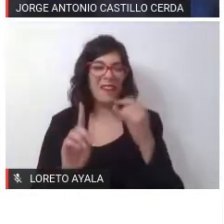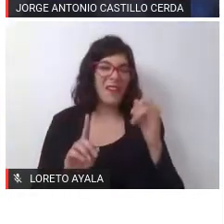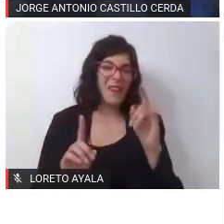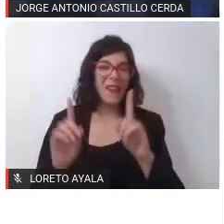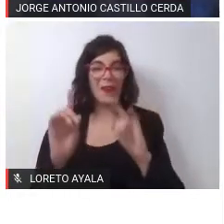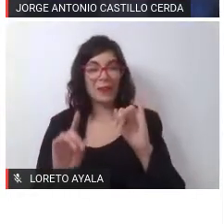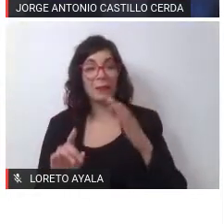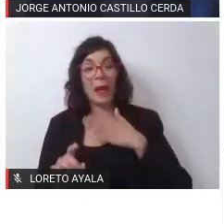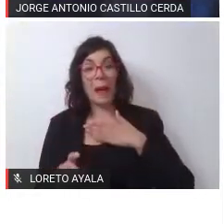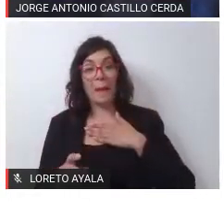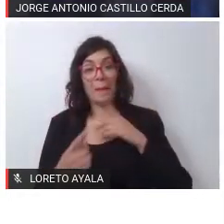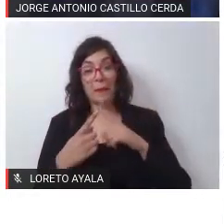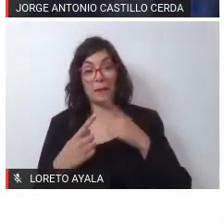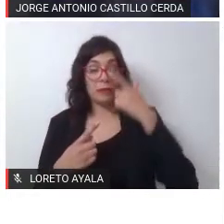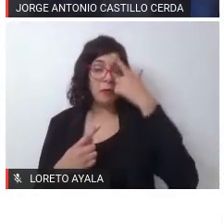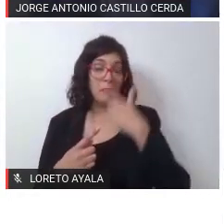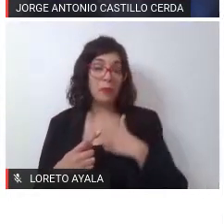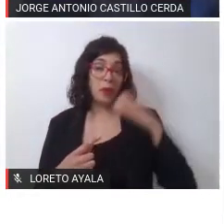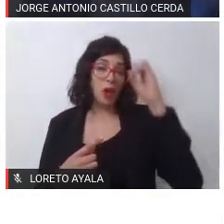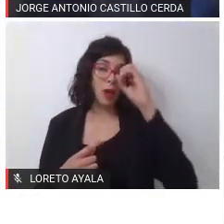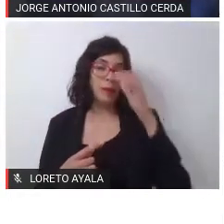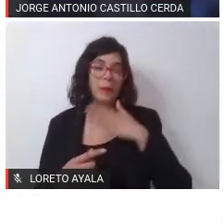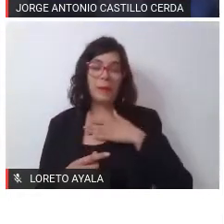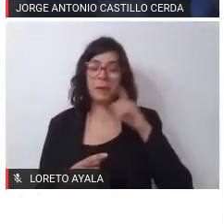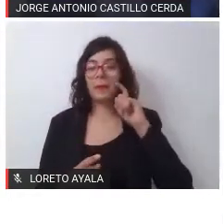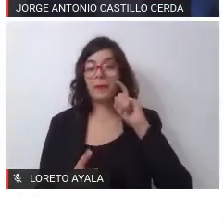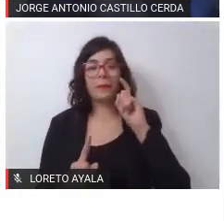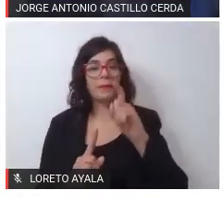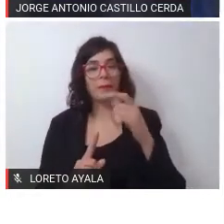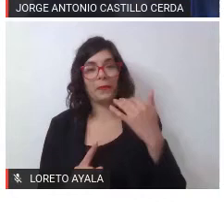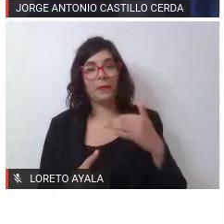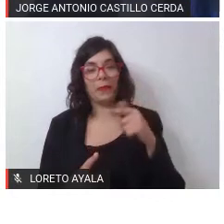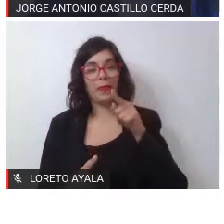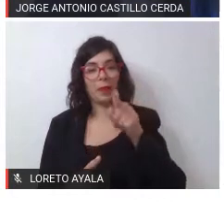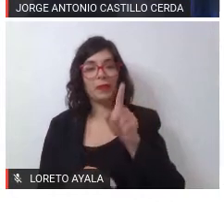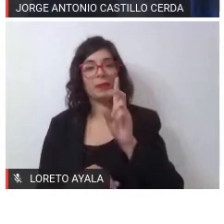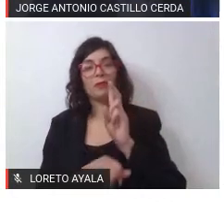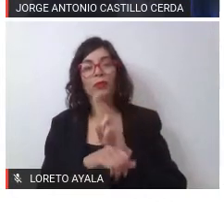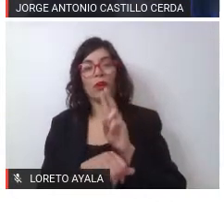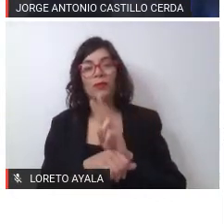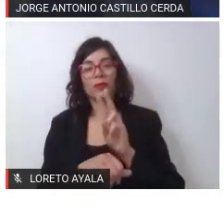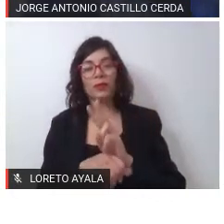pero a mí me gustó mucho y me dejó marcado el profesor